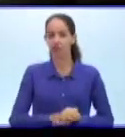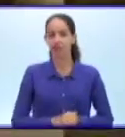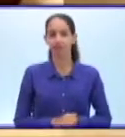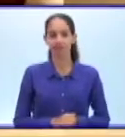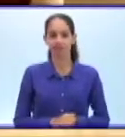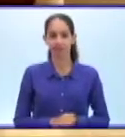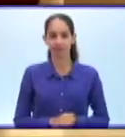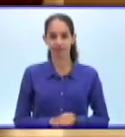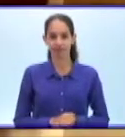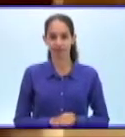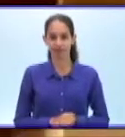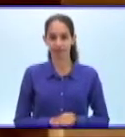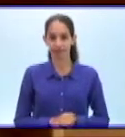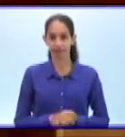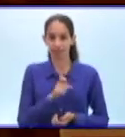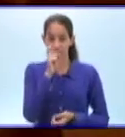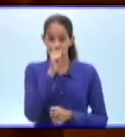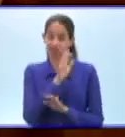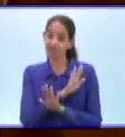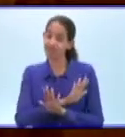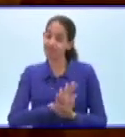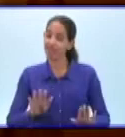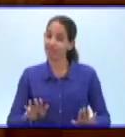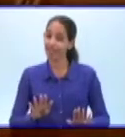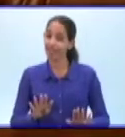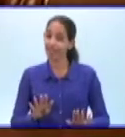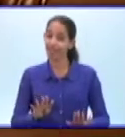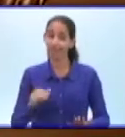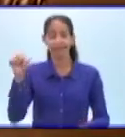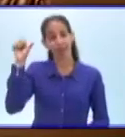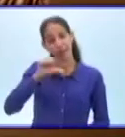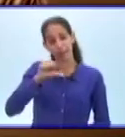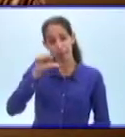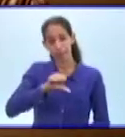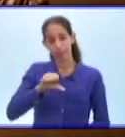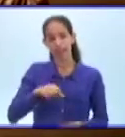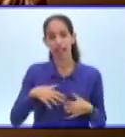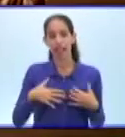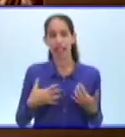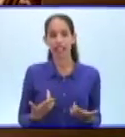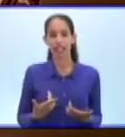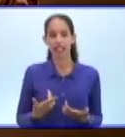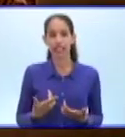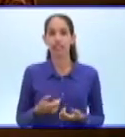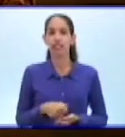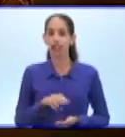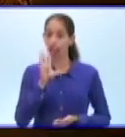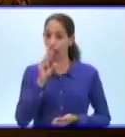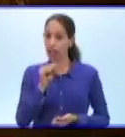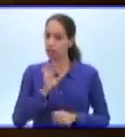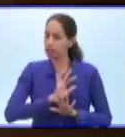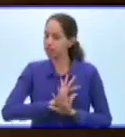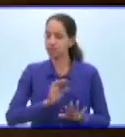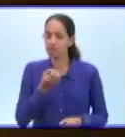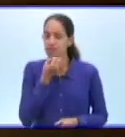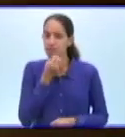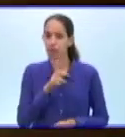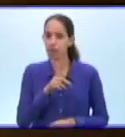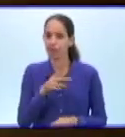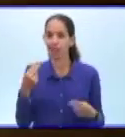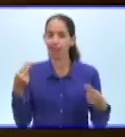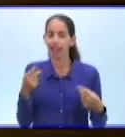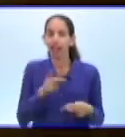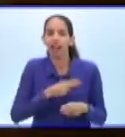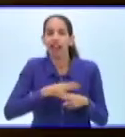pasión. Y aunque su final fue tormentoso y demasiado hiriente para ambos, Digan lo que digan, la historia de amor entre